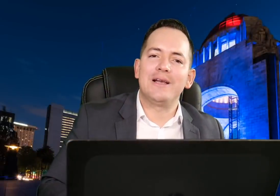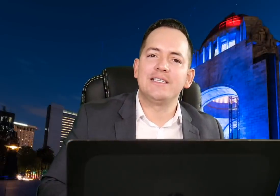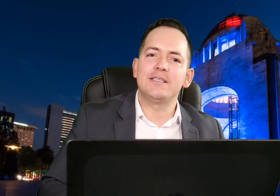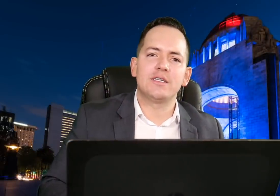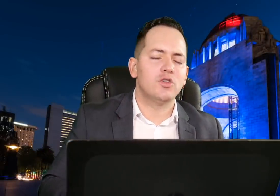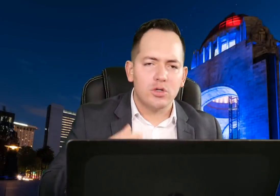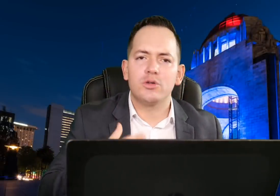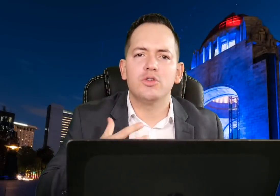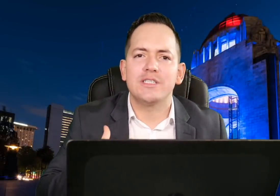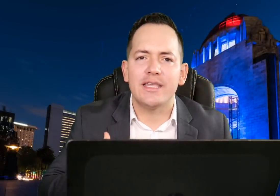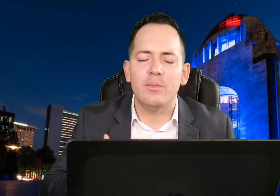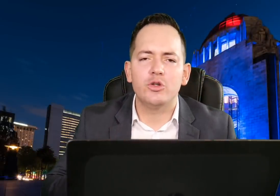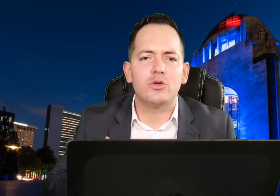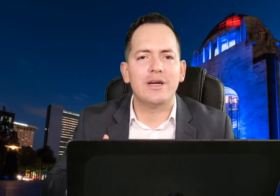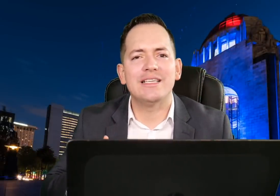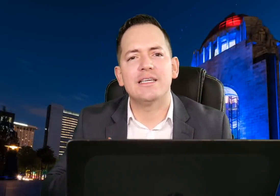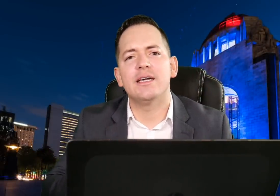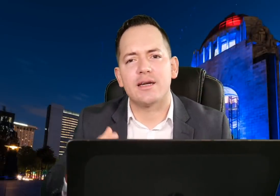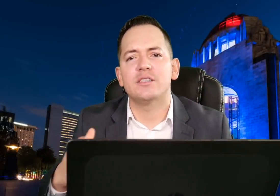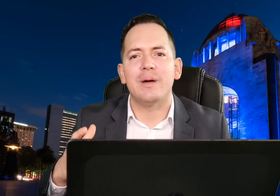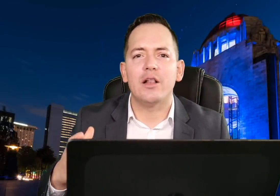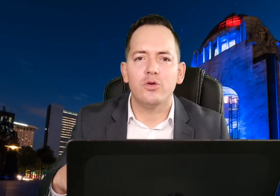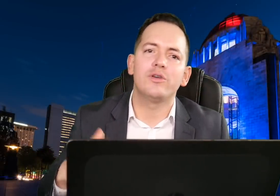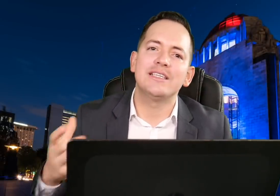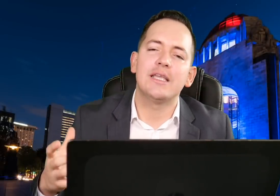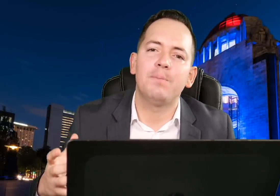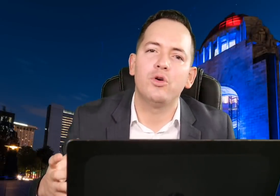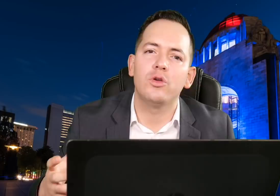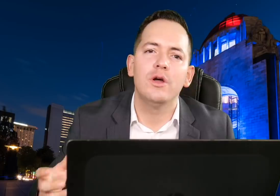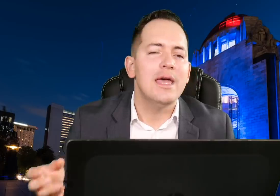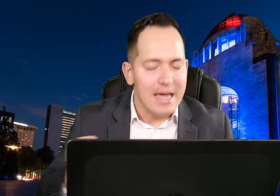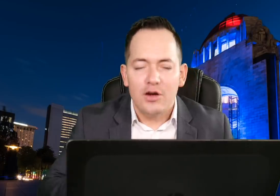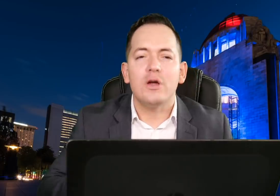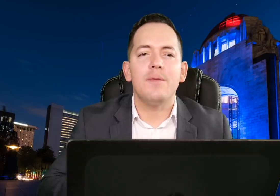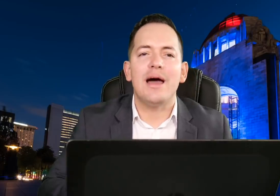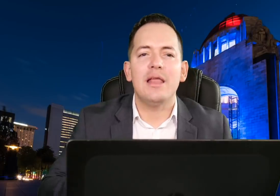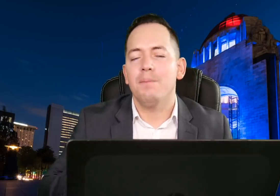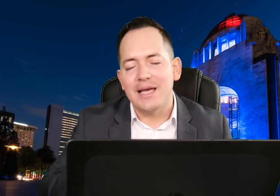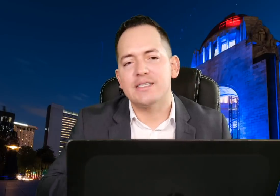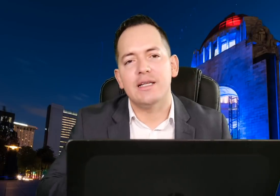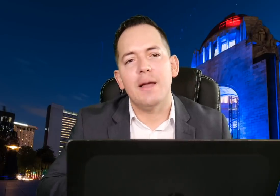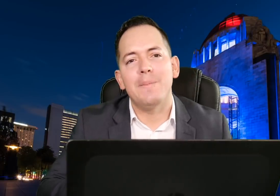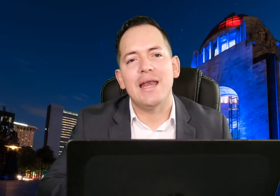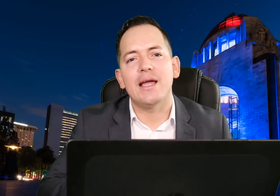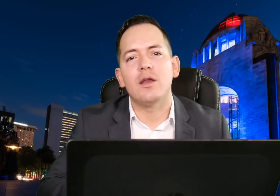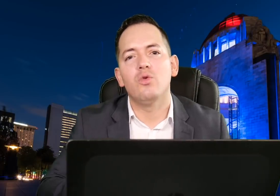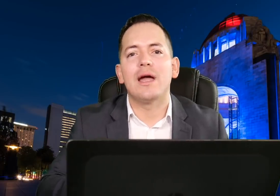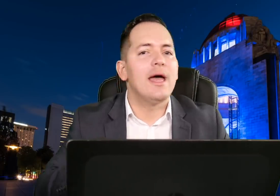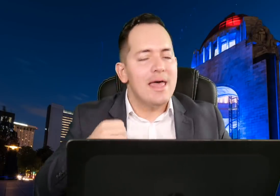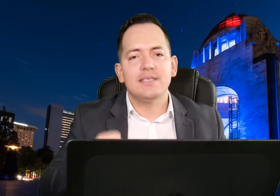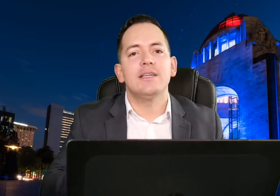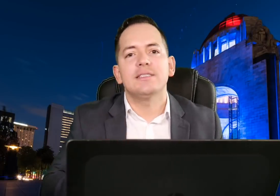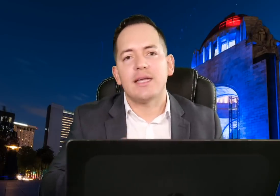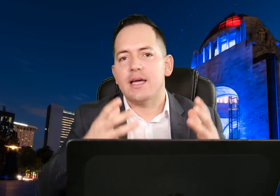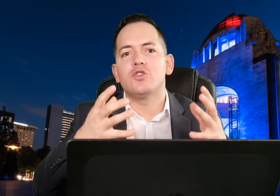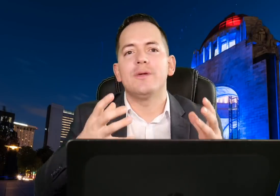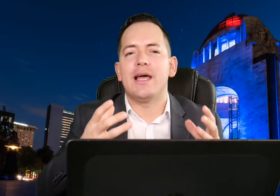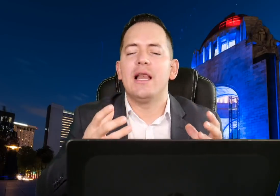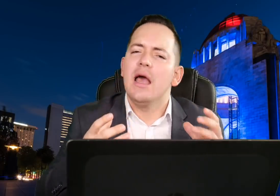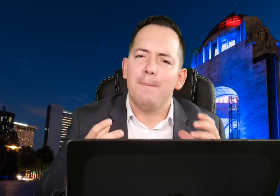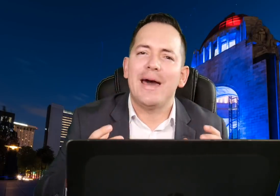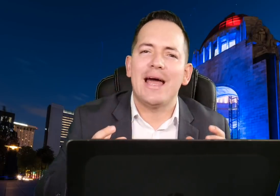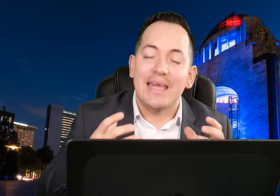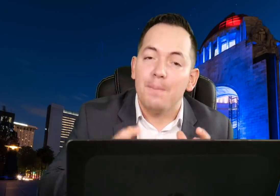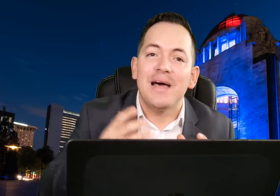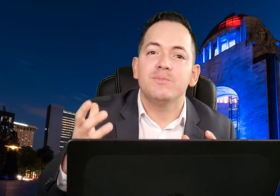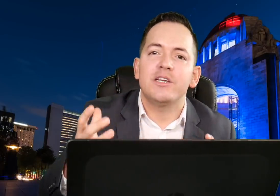no progresión o alcistas nosotros nos quedamos con ese respaldo con este apoyo creo que vale más la pena que nunca hacer este caso